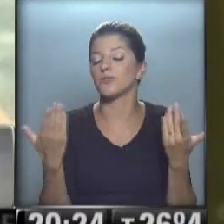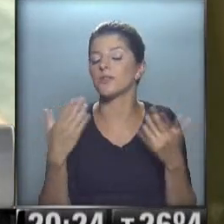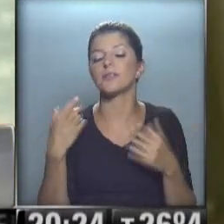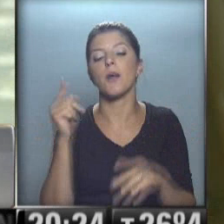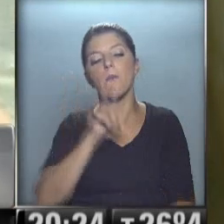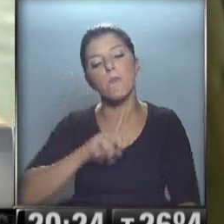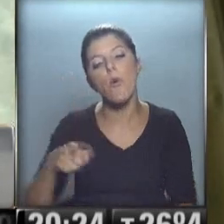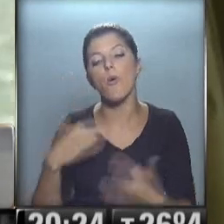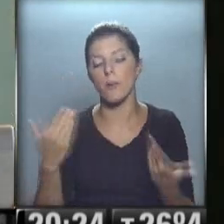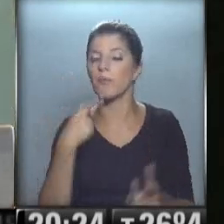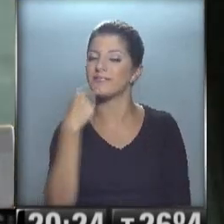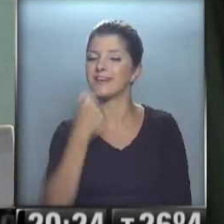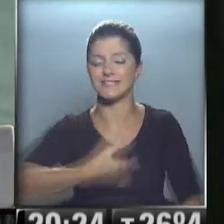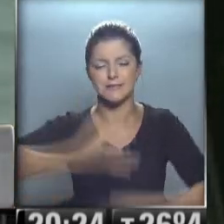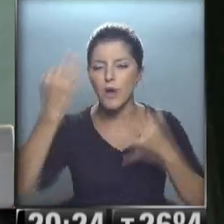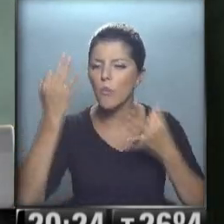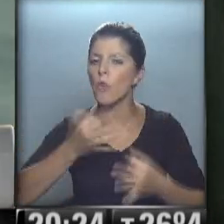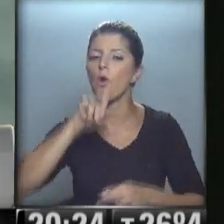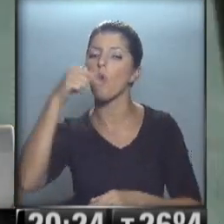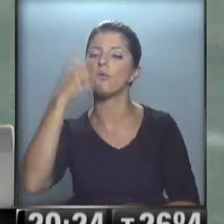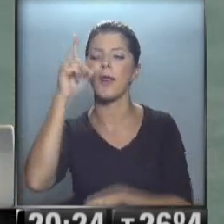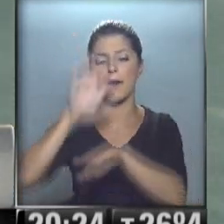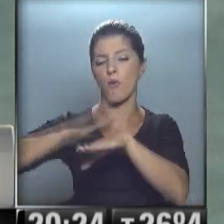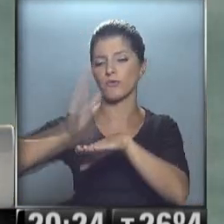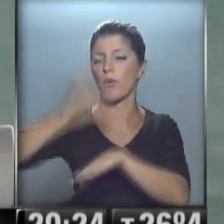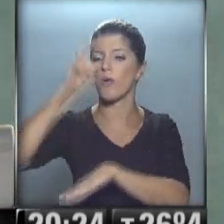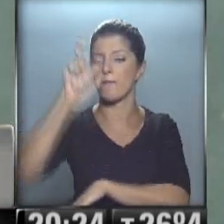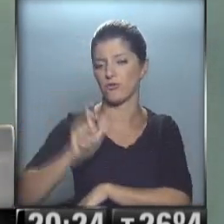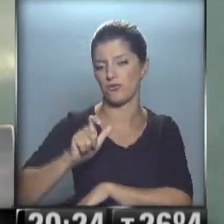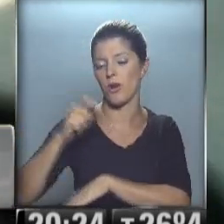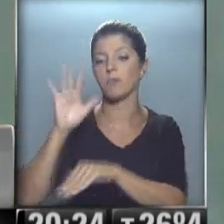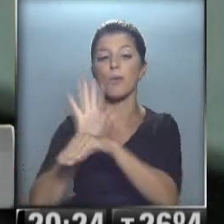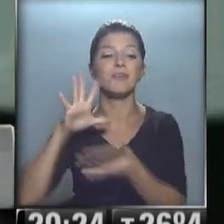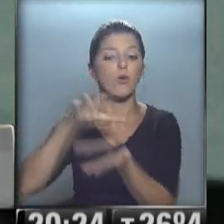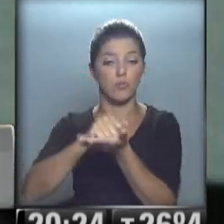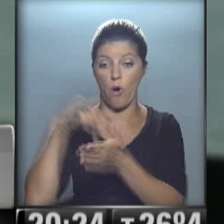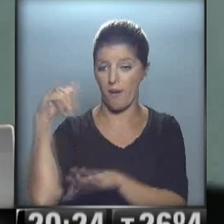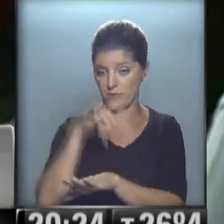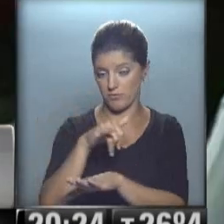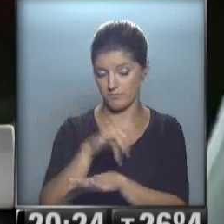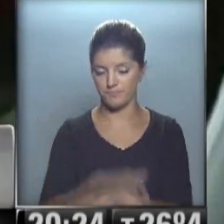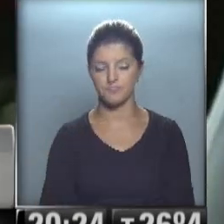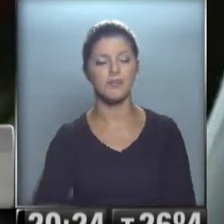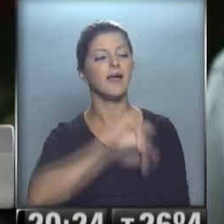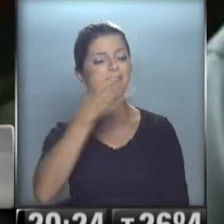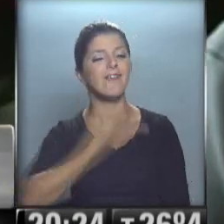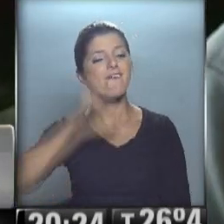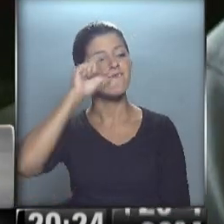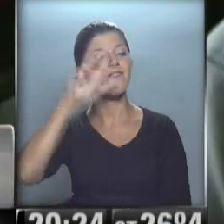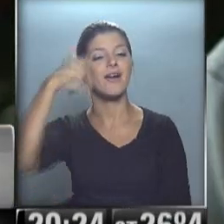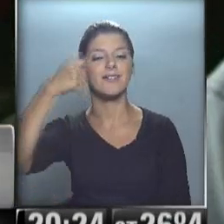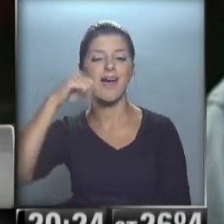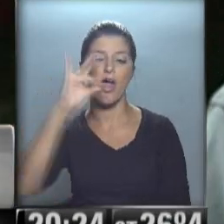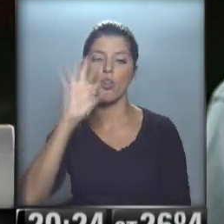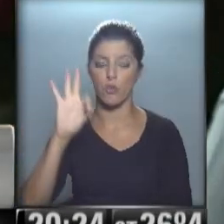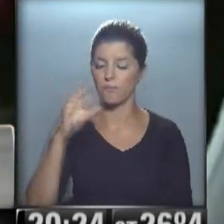puede asegurar 100% que haya habido un secuestro efectivamente en este caso. Sí, Fernando. No, preguntarle, Diego, simplemente a